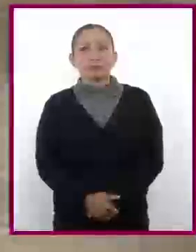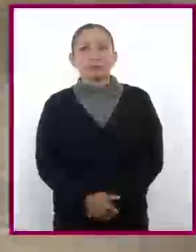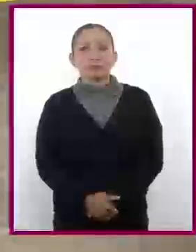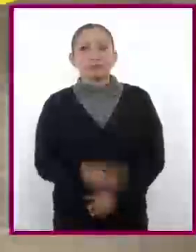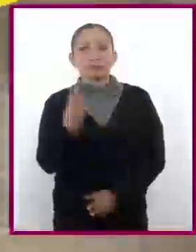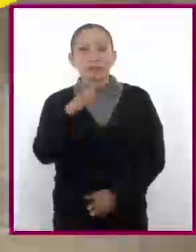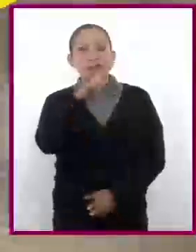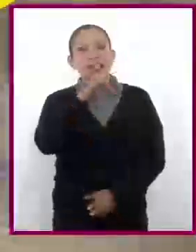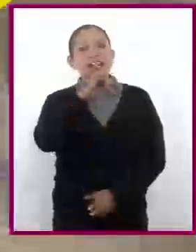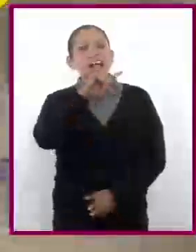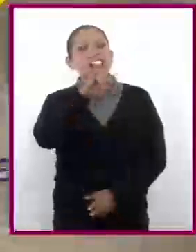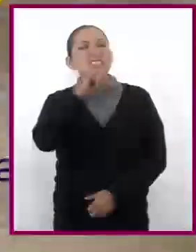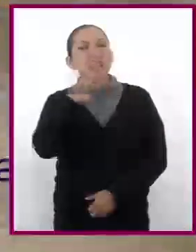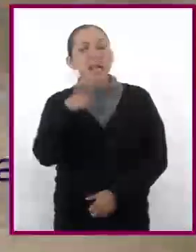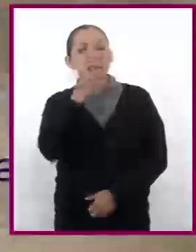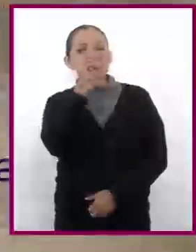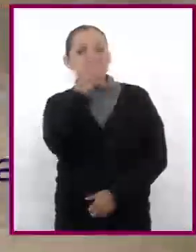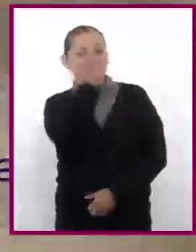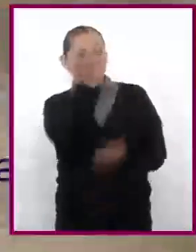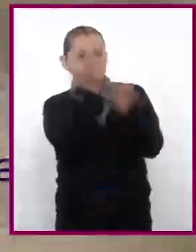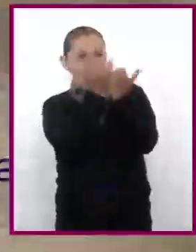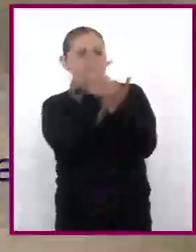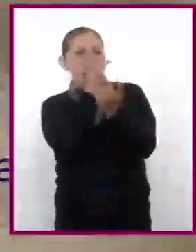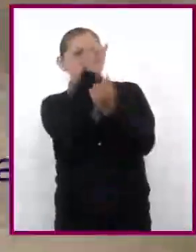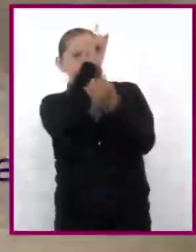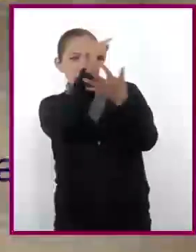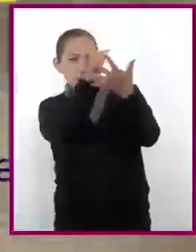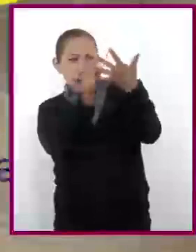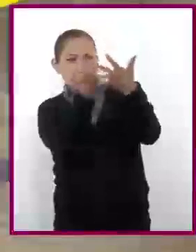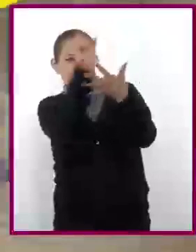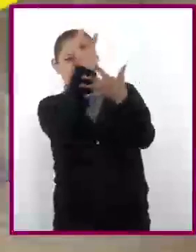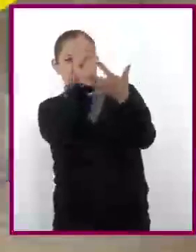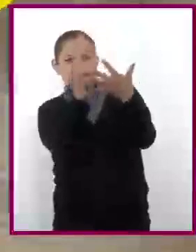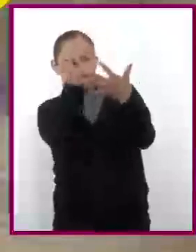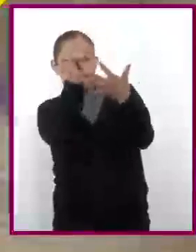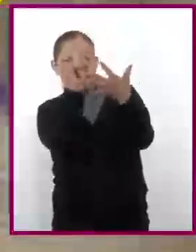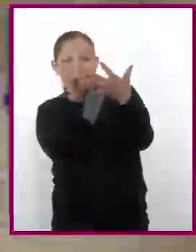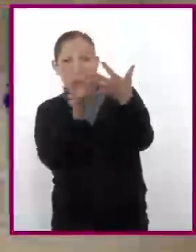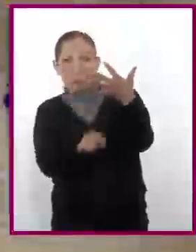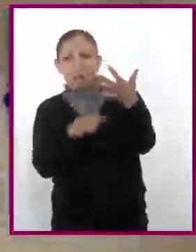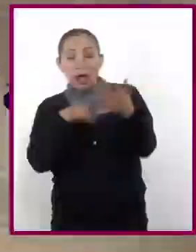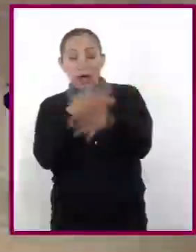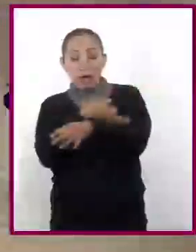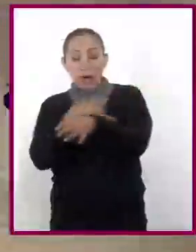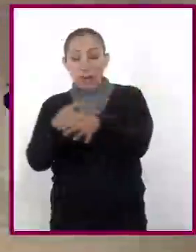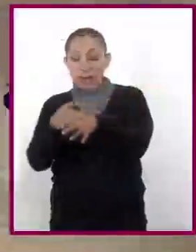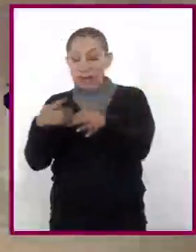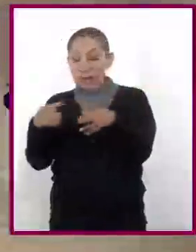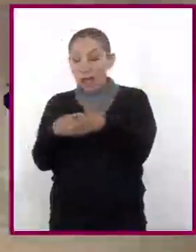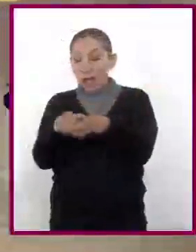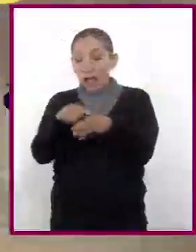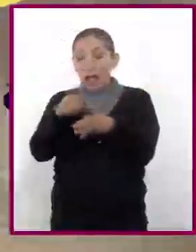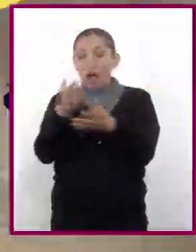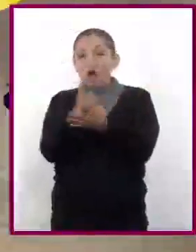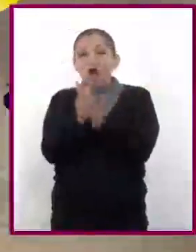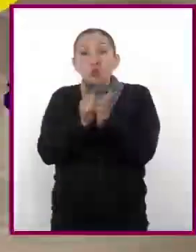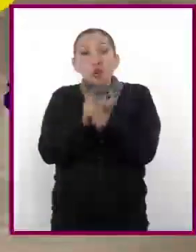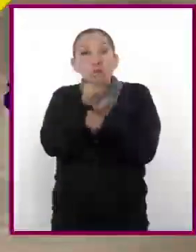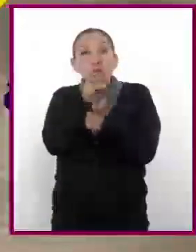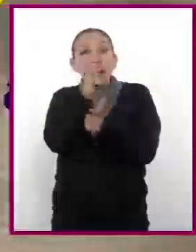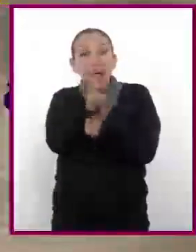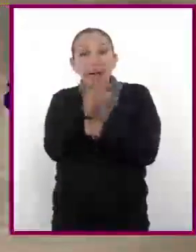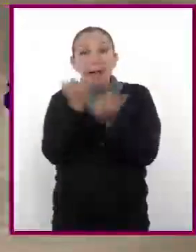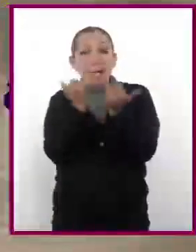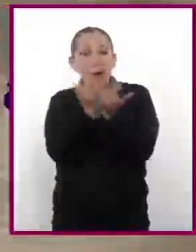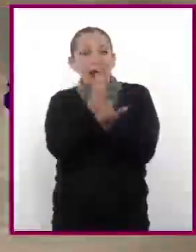Se le llama raíz a la parte común que comparte un grupo de palabras y se conoce como familia al conjunto de palabras que